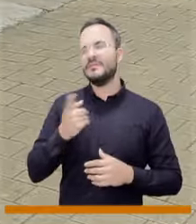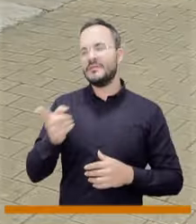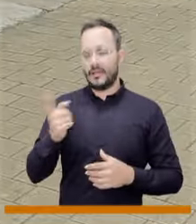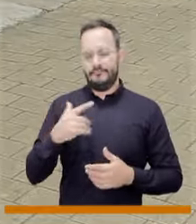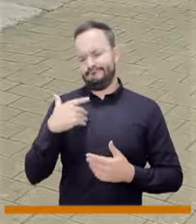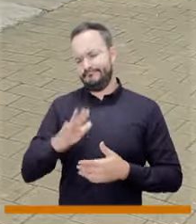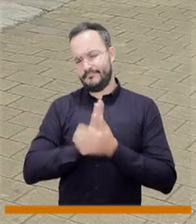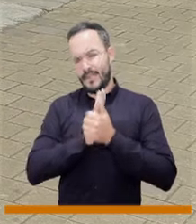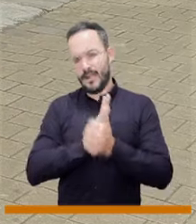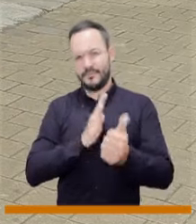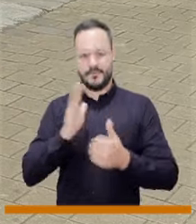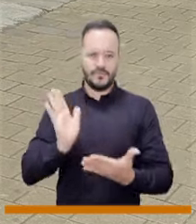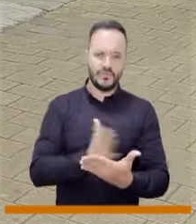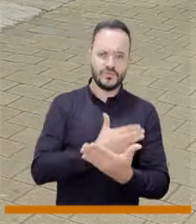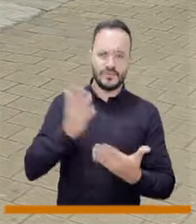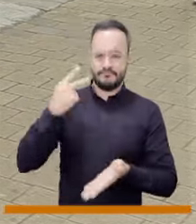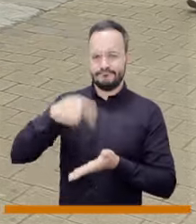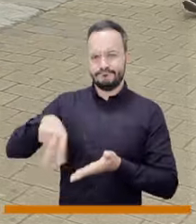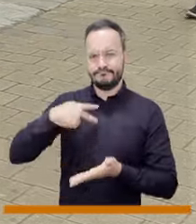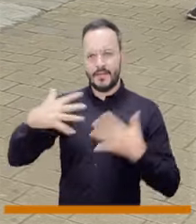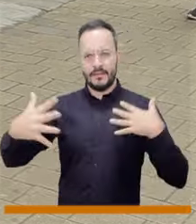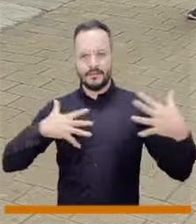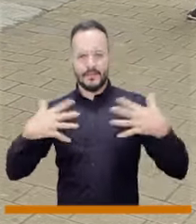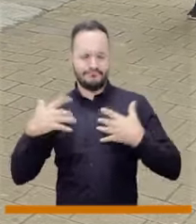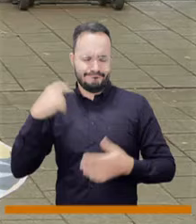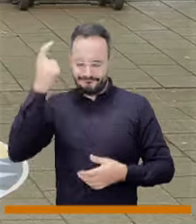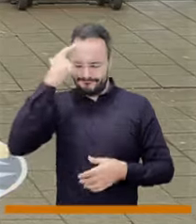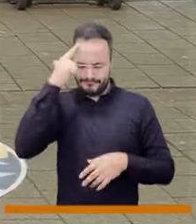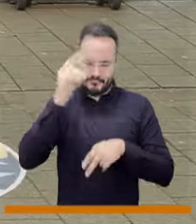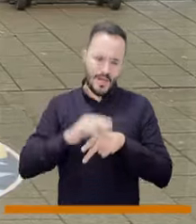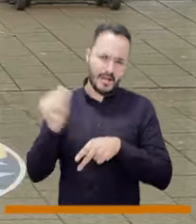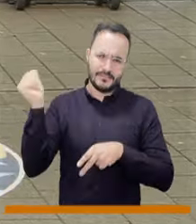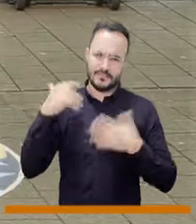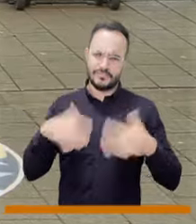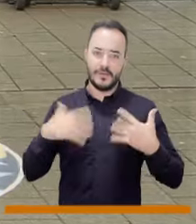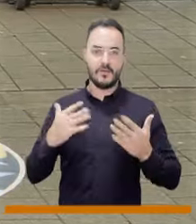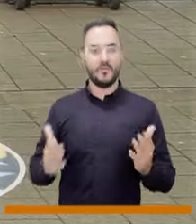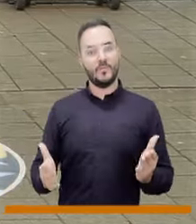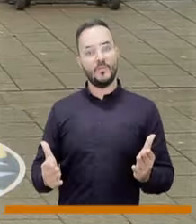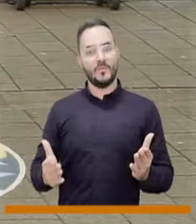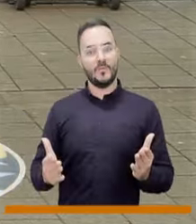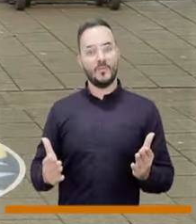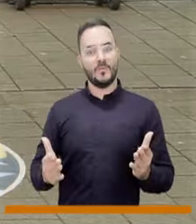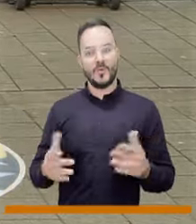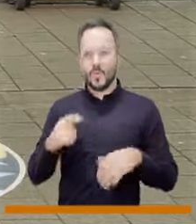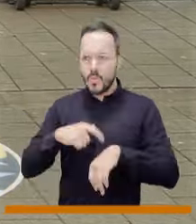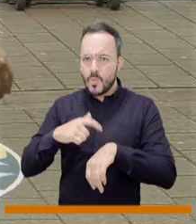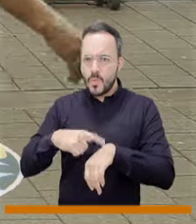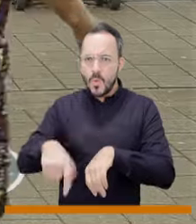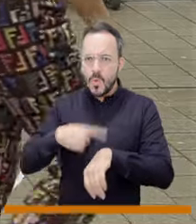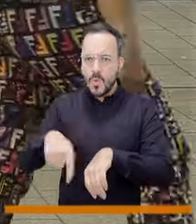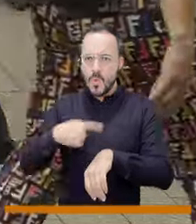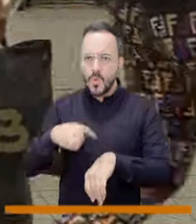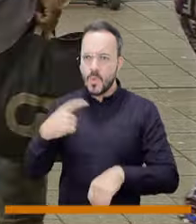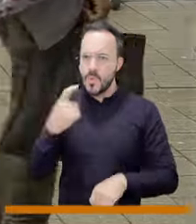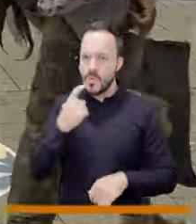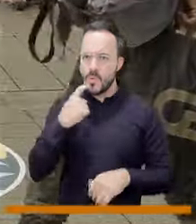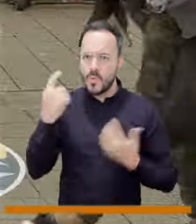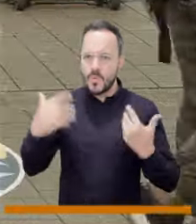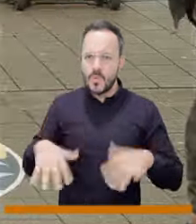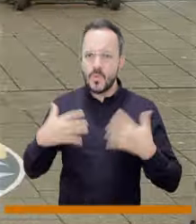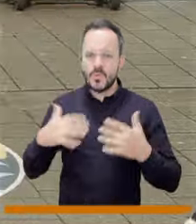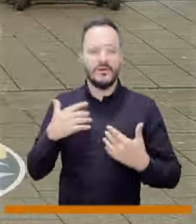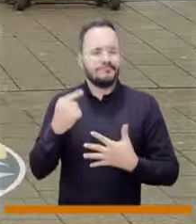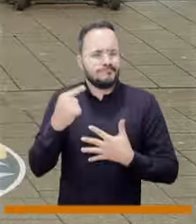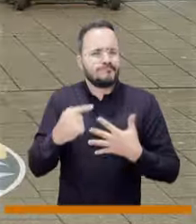talentosos músicos eh bailarines eh gente digamos que son estatuas humanas Eh